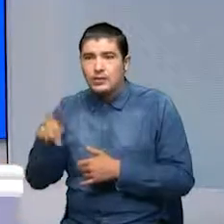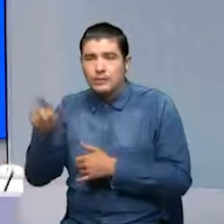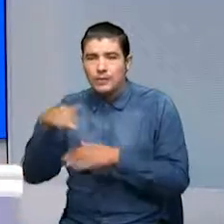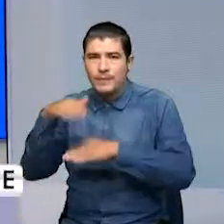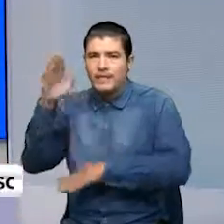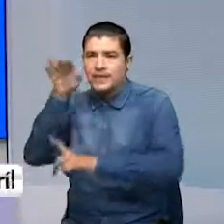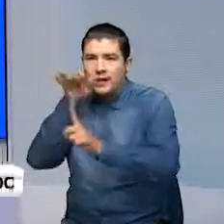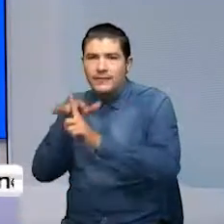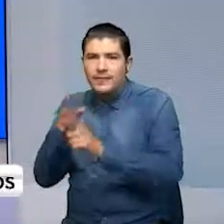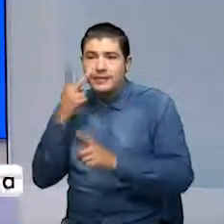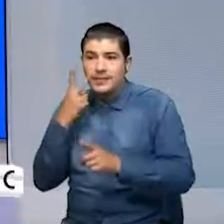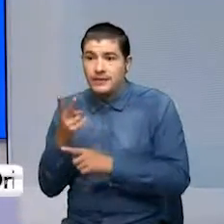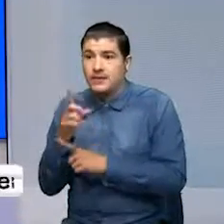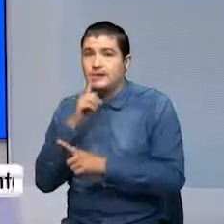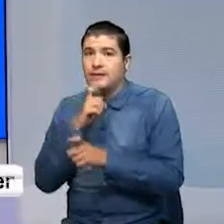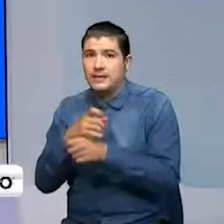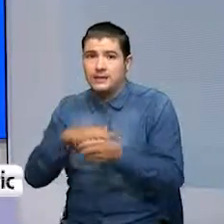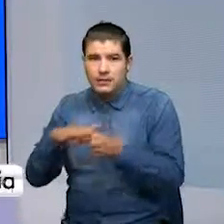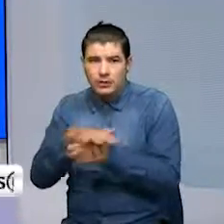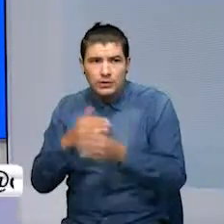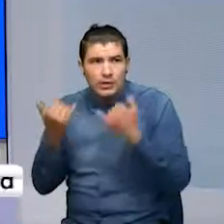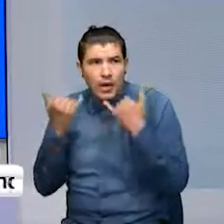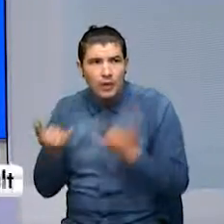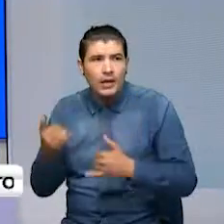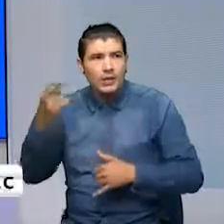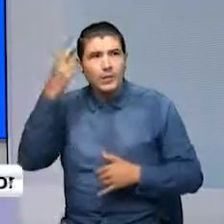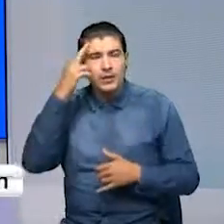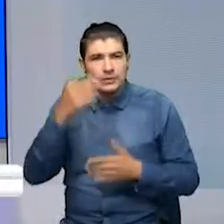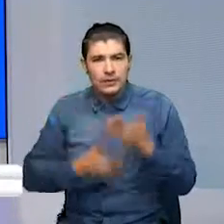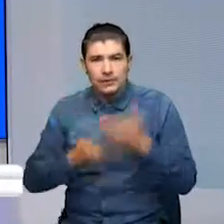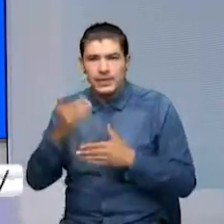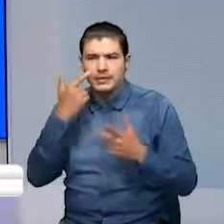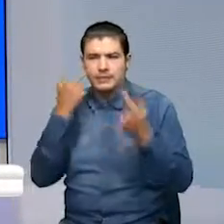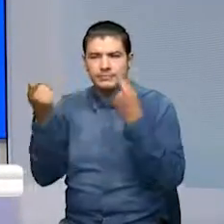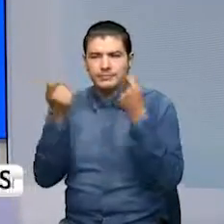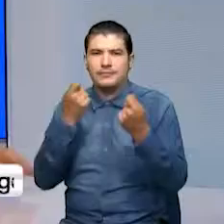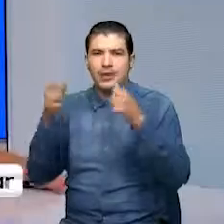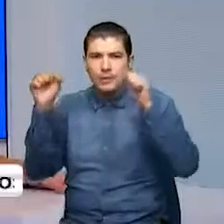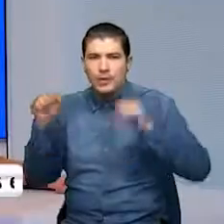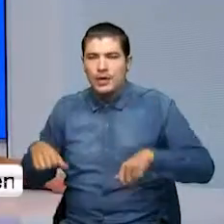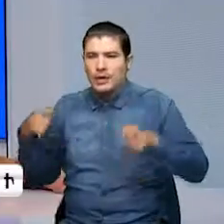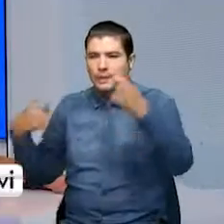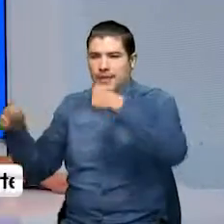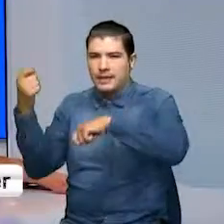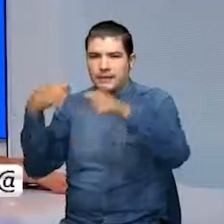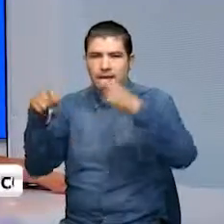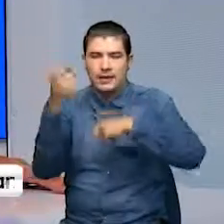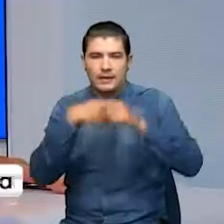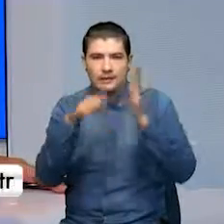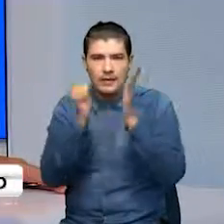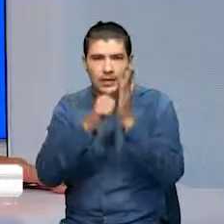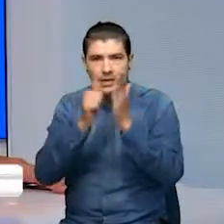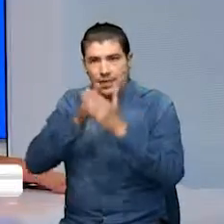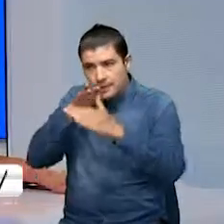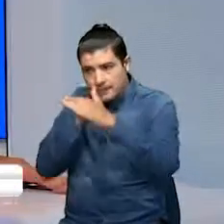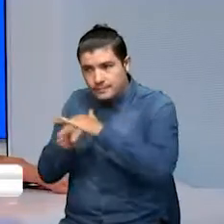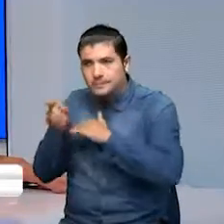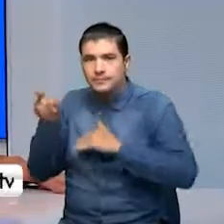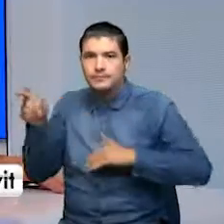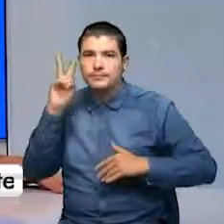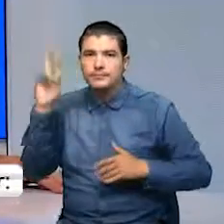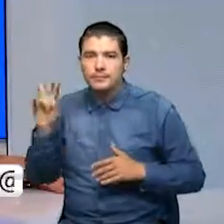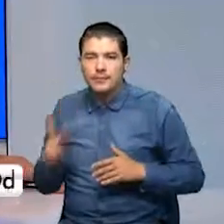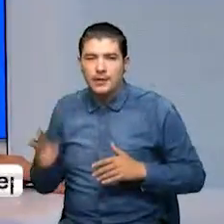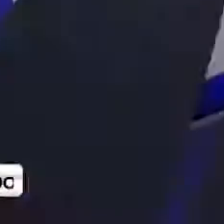y se nota la crisis por la que atraviesa por eso se activó una estrategia para poder comercializar mercancía hacia el vecino país danilo